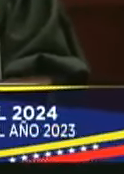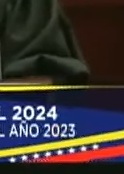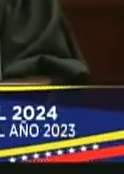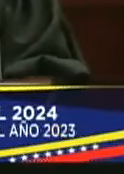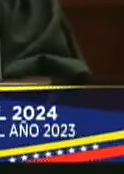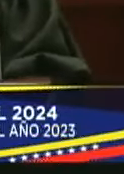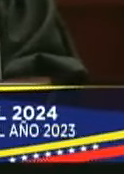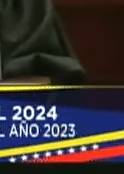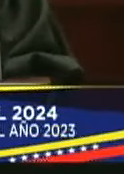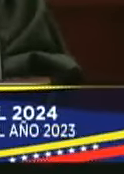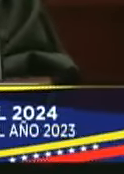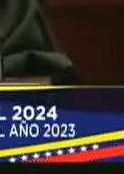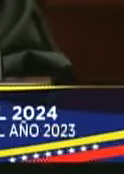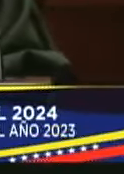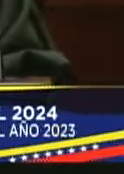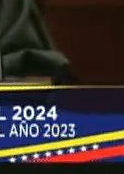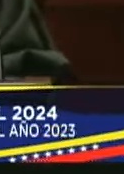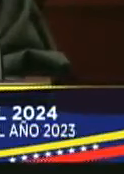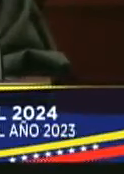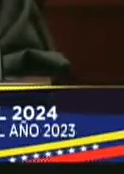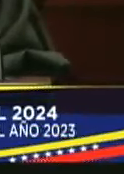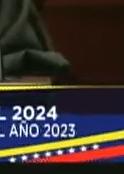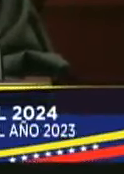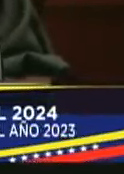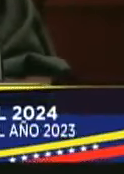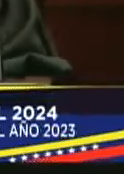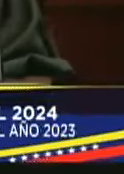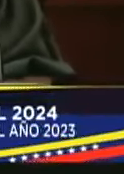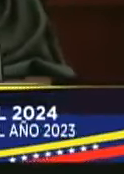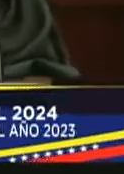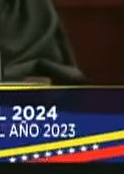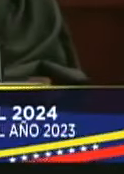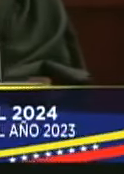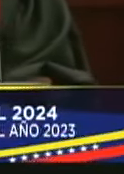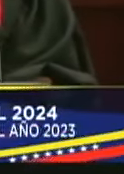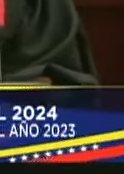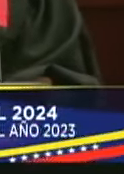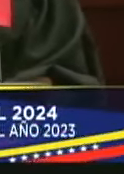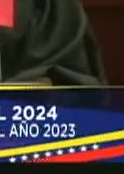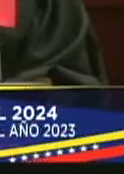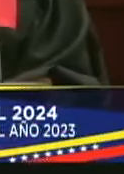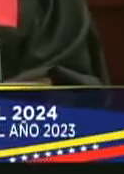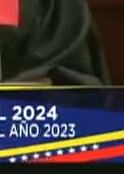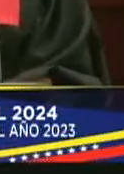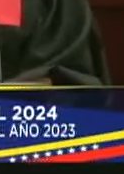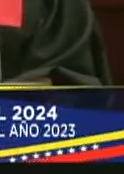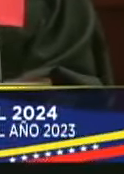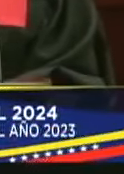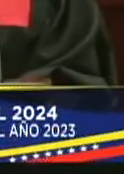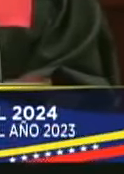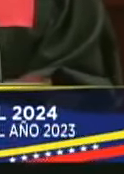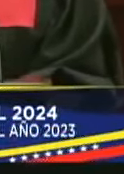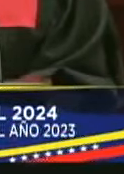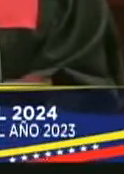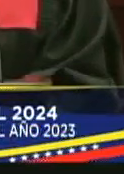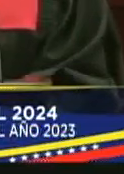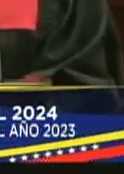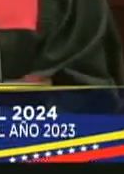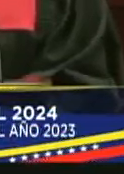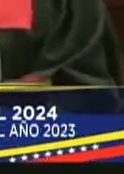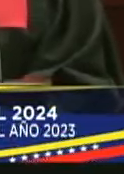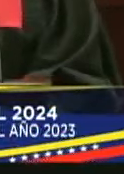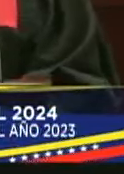en un Estado rehén, sometido a la voluntad de grupos muy poderosos transnacionales y nacionales y a